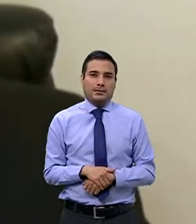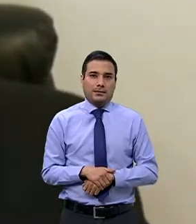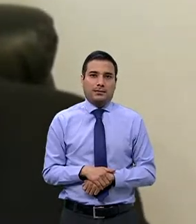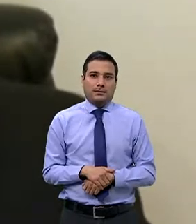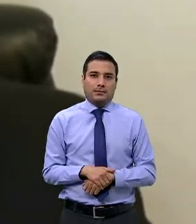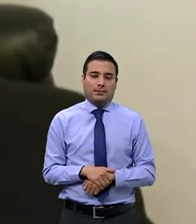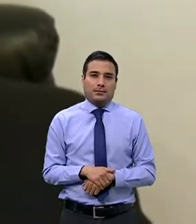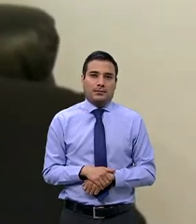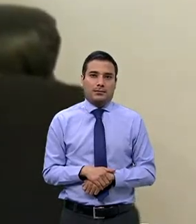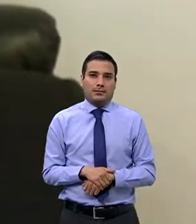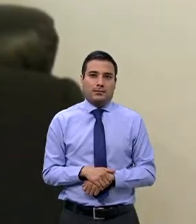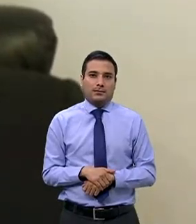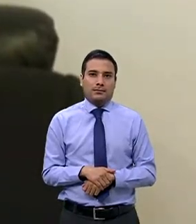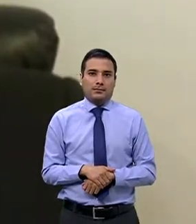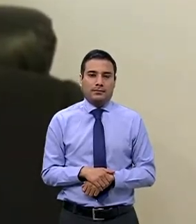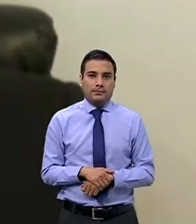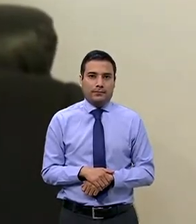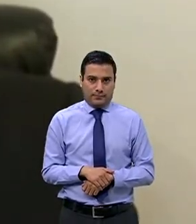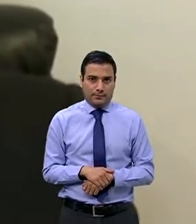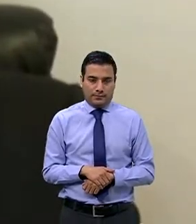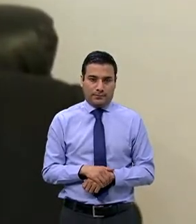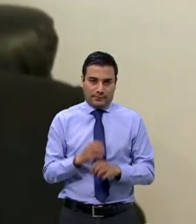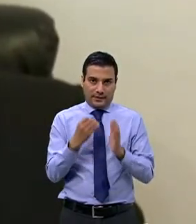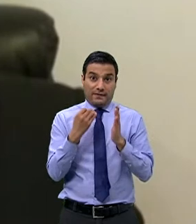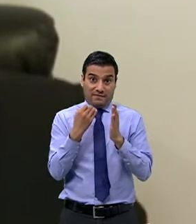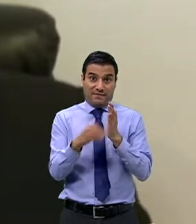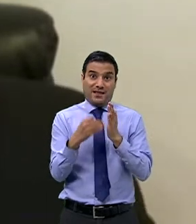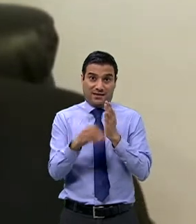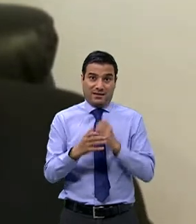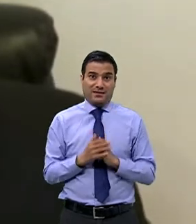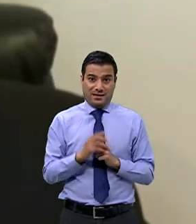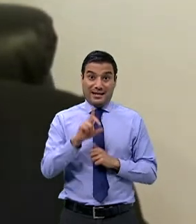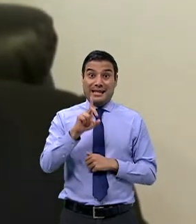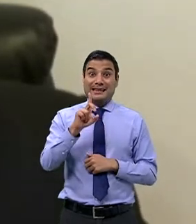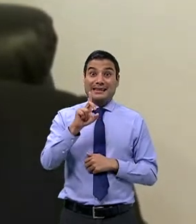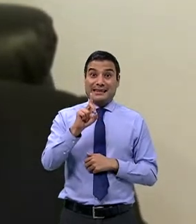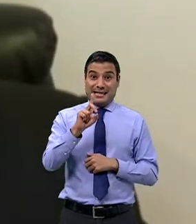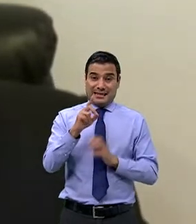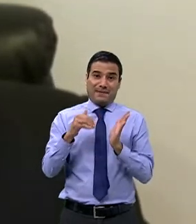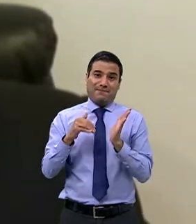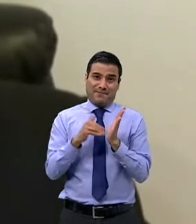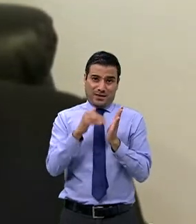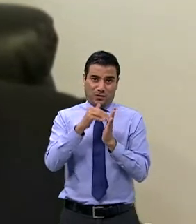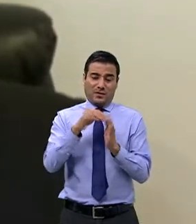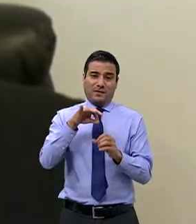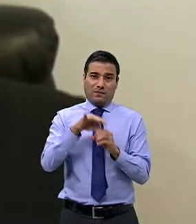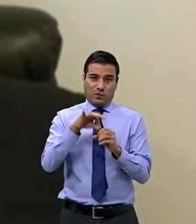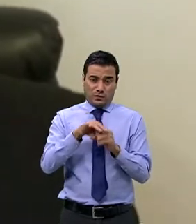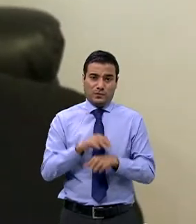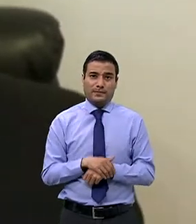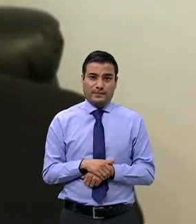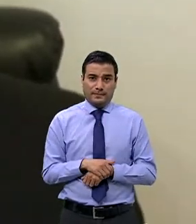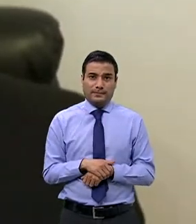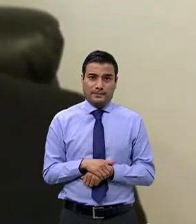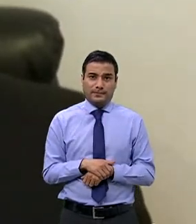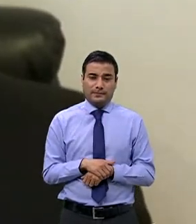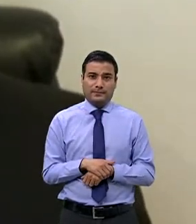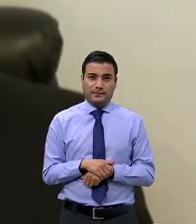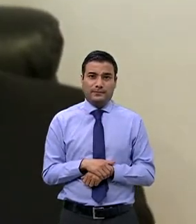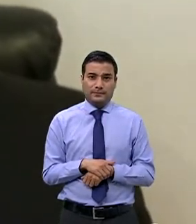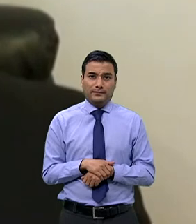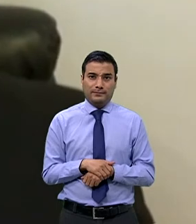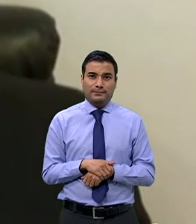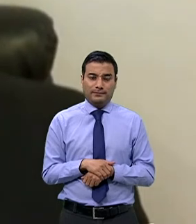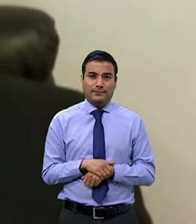decisión les faltaron conforme a la ley más de 30 millones de votos y del total del patrón